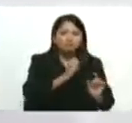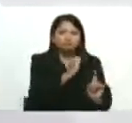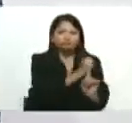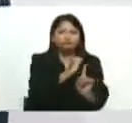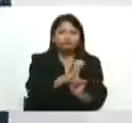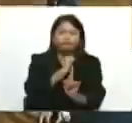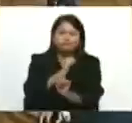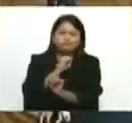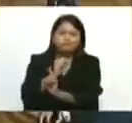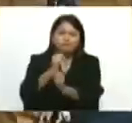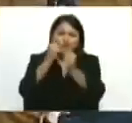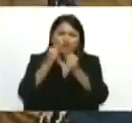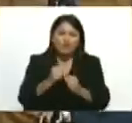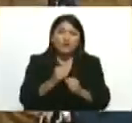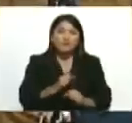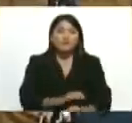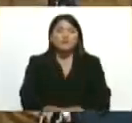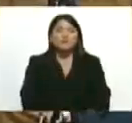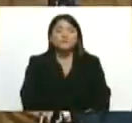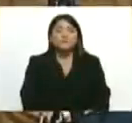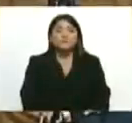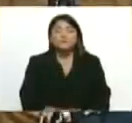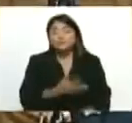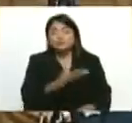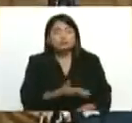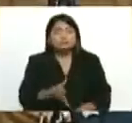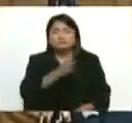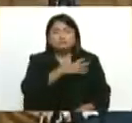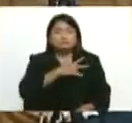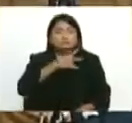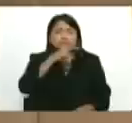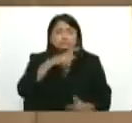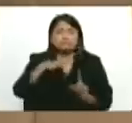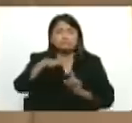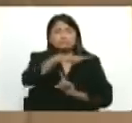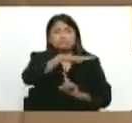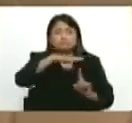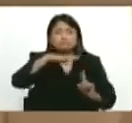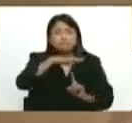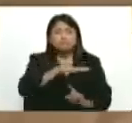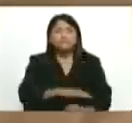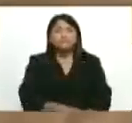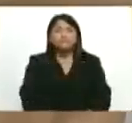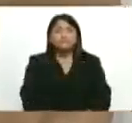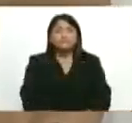masa. Fue tan brutal el genocidio